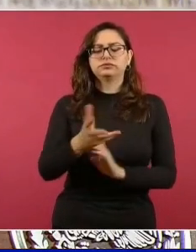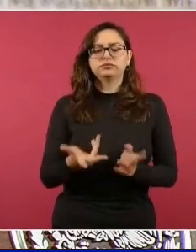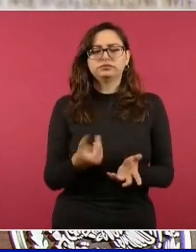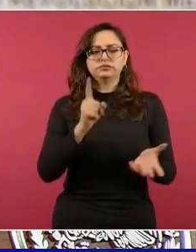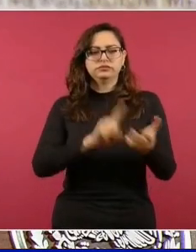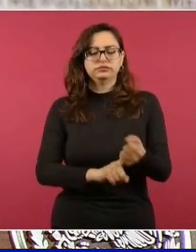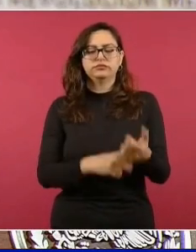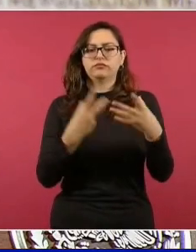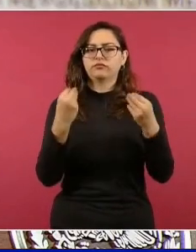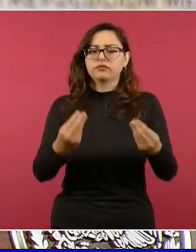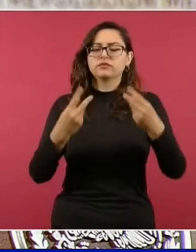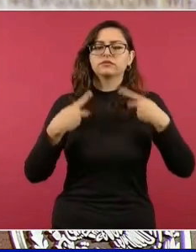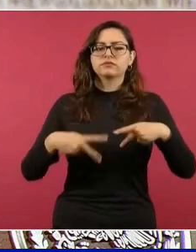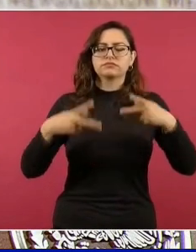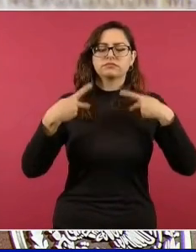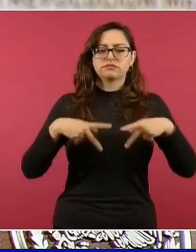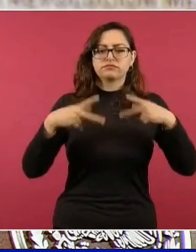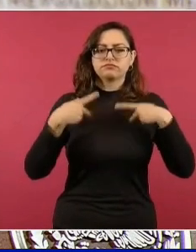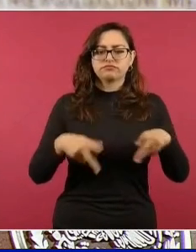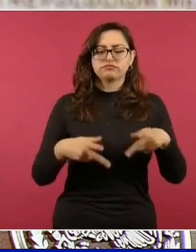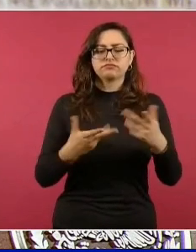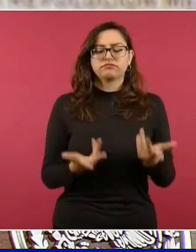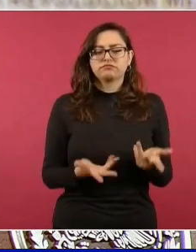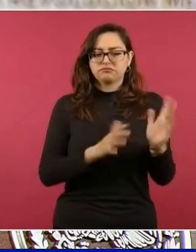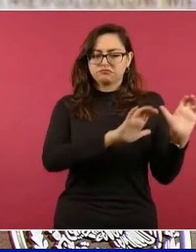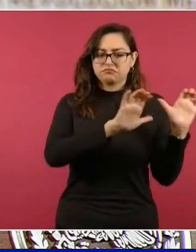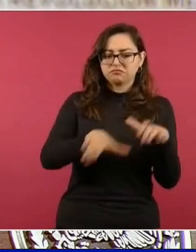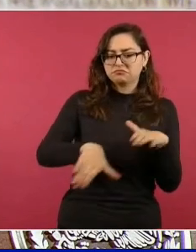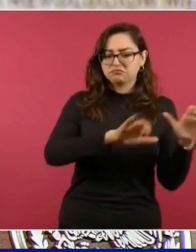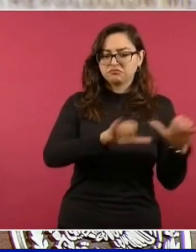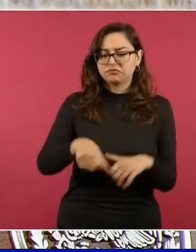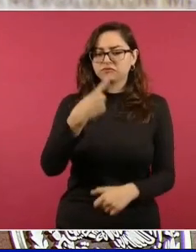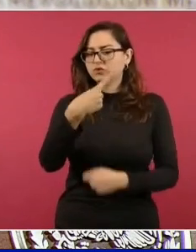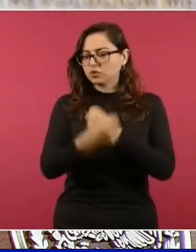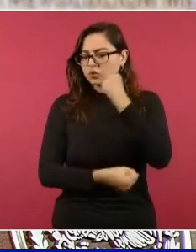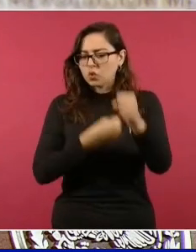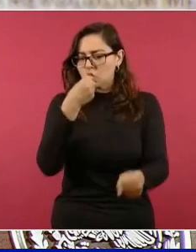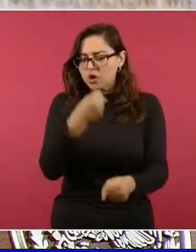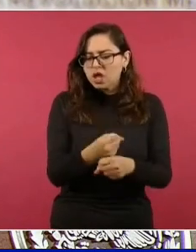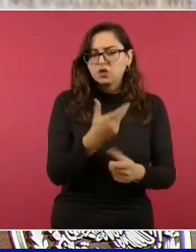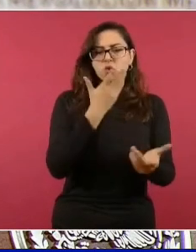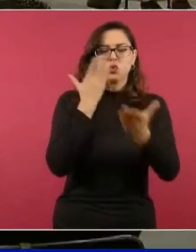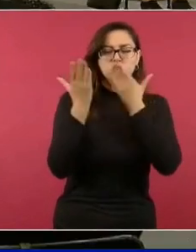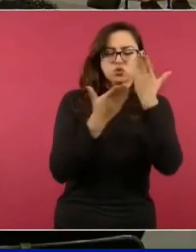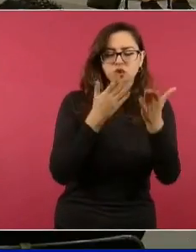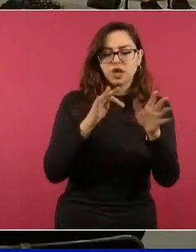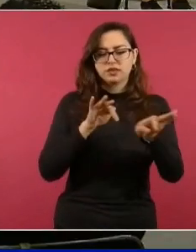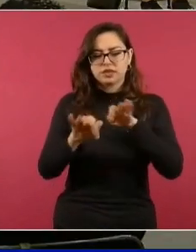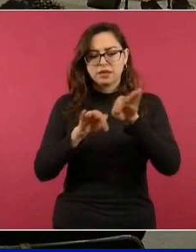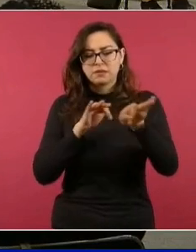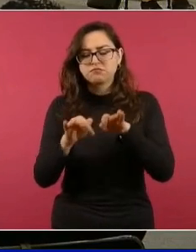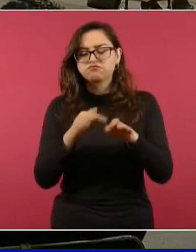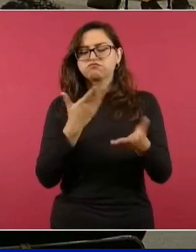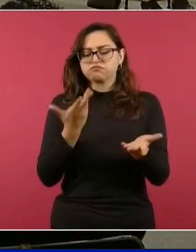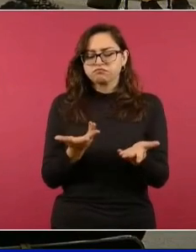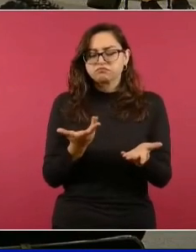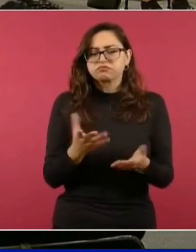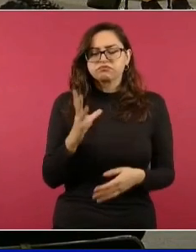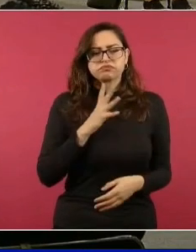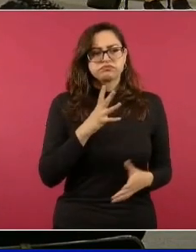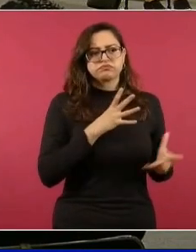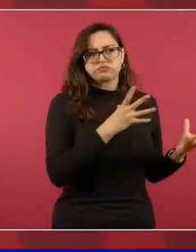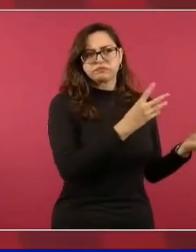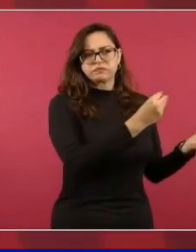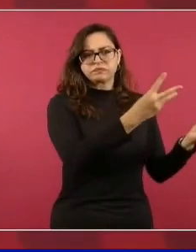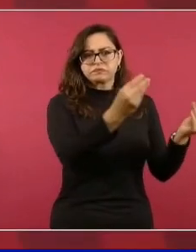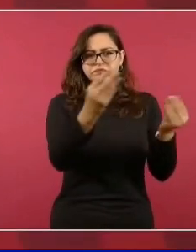tiene muchos becados que están dando servicio